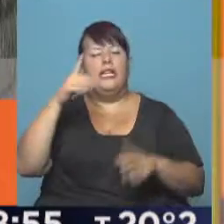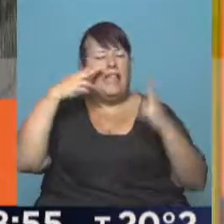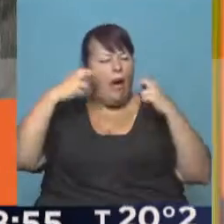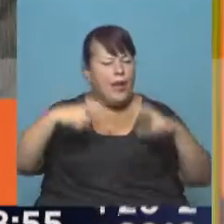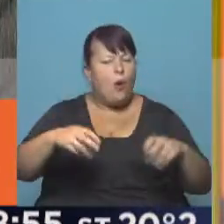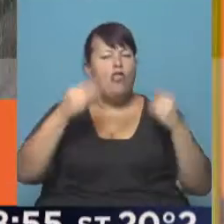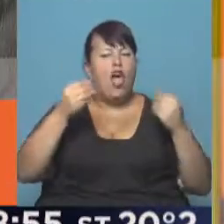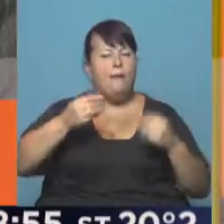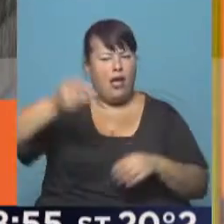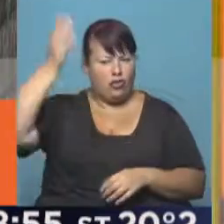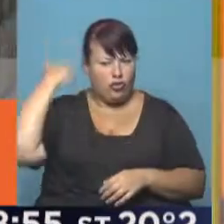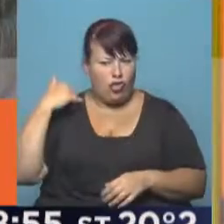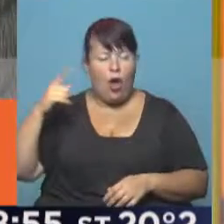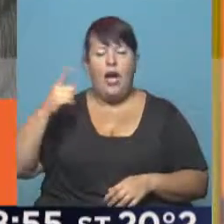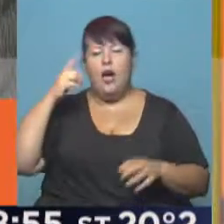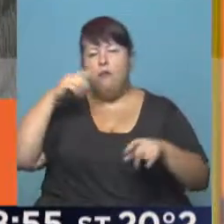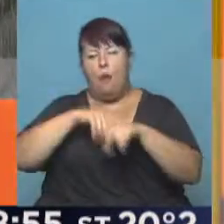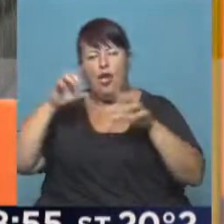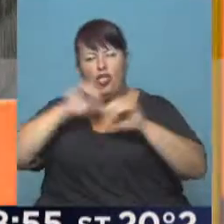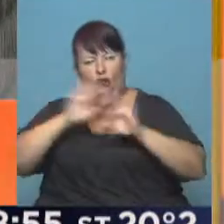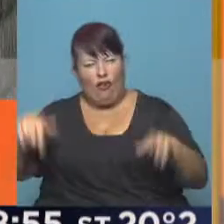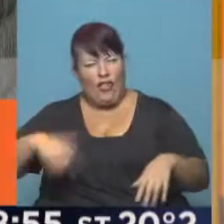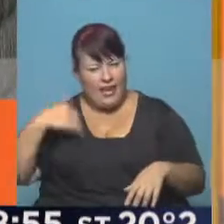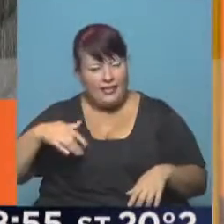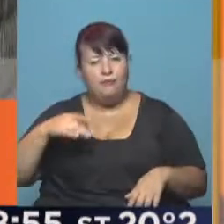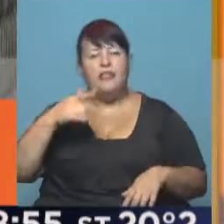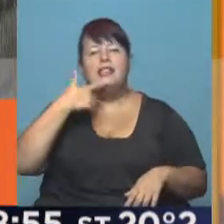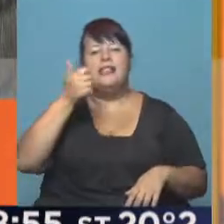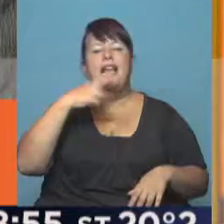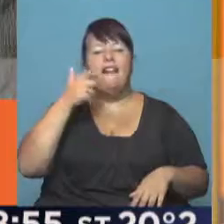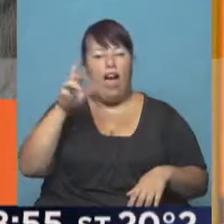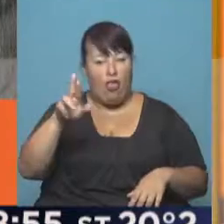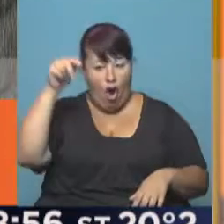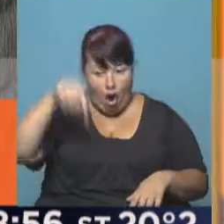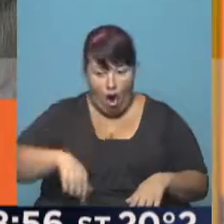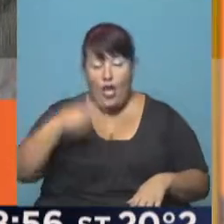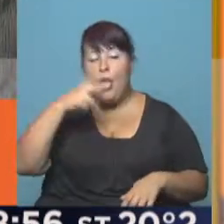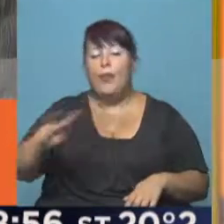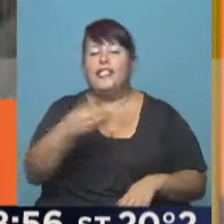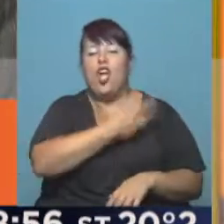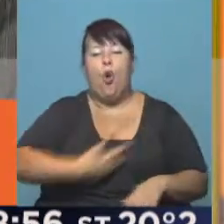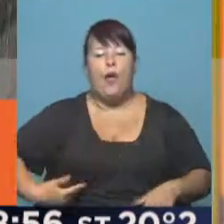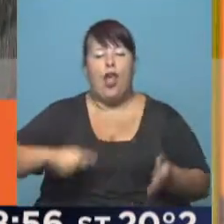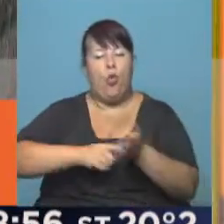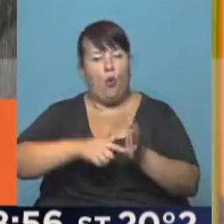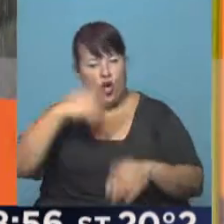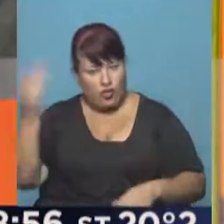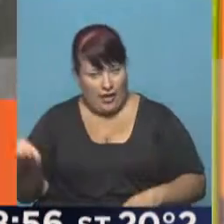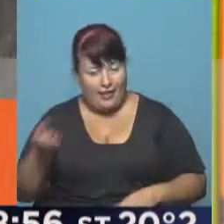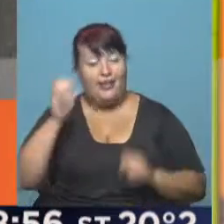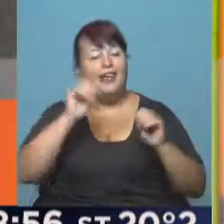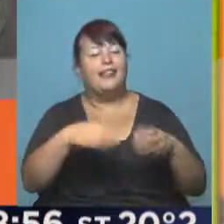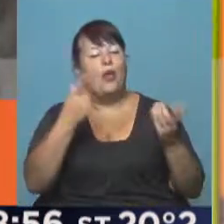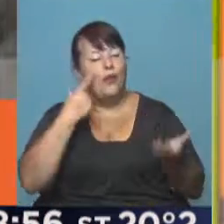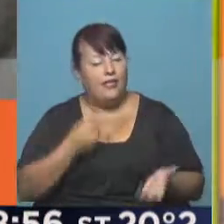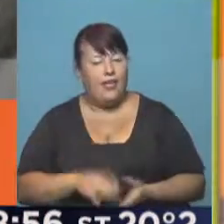investigando lo que ocurrió en los años negros de la República Argentina fue Daniel Salvador, hoy vicegobernador de la provincia de Buenos Aires. Daniel, ¿cómo le